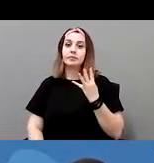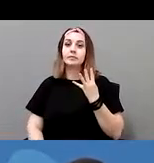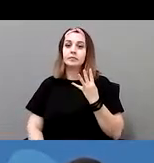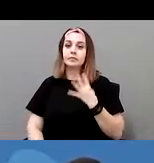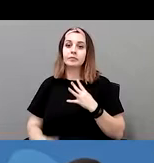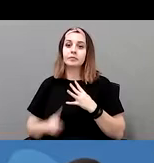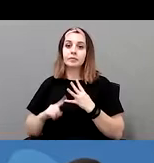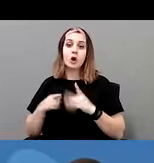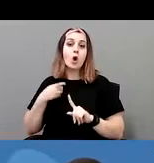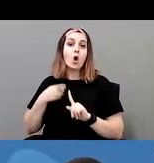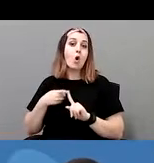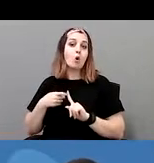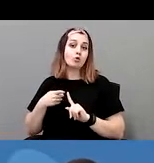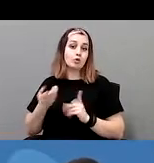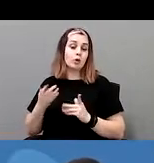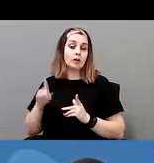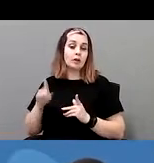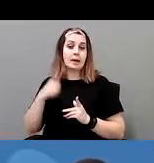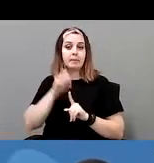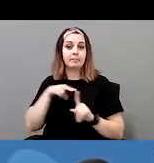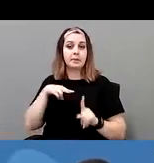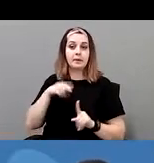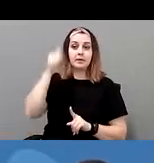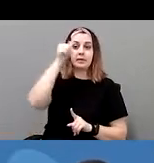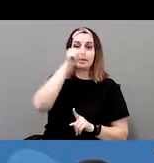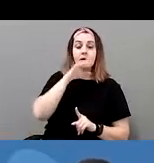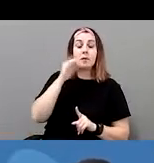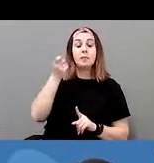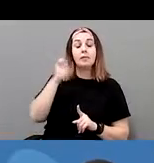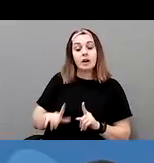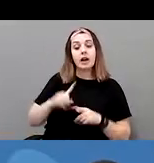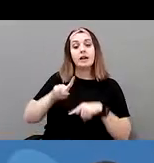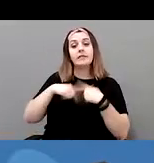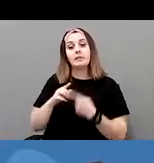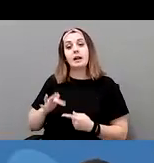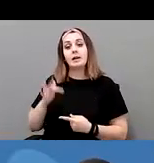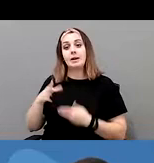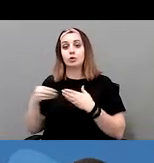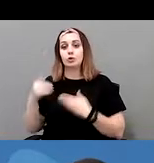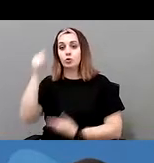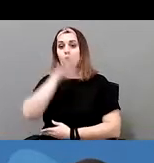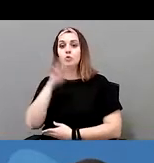y el uso, ¿no? La visión también de profesionales, familias y usuarios y usuarias.